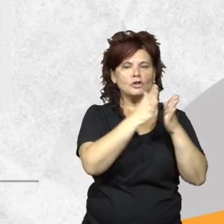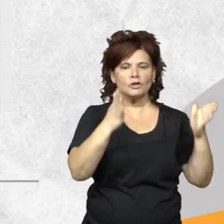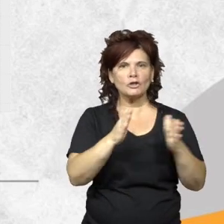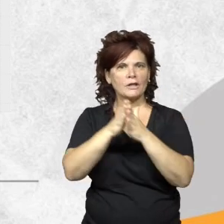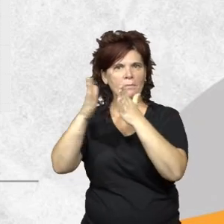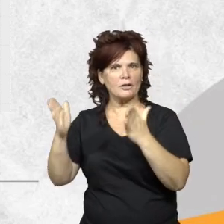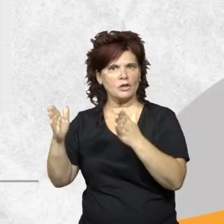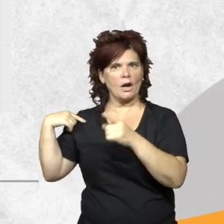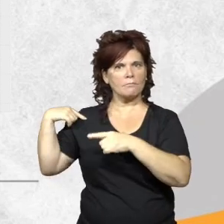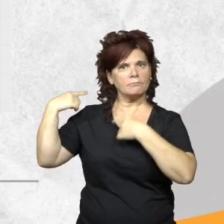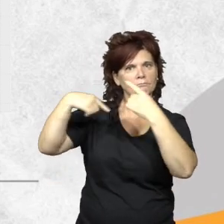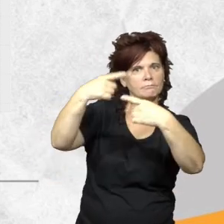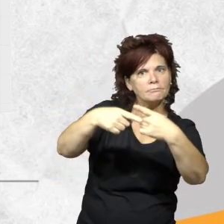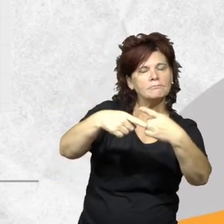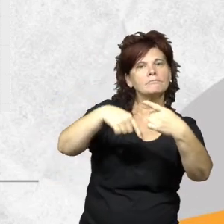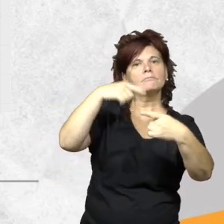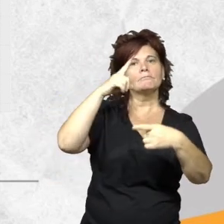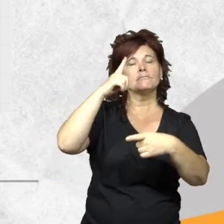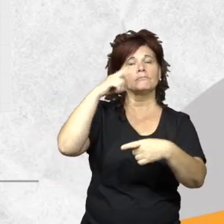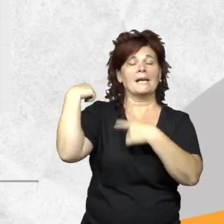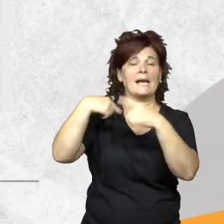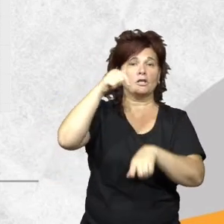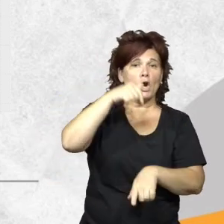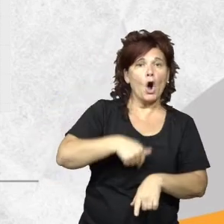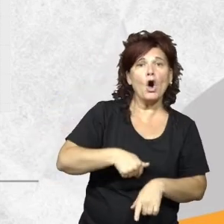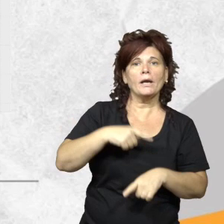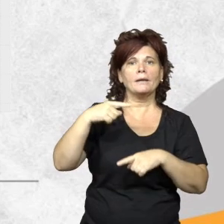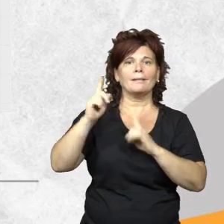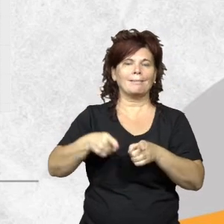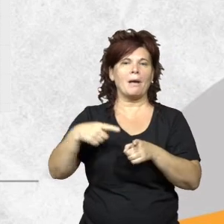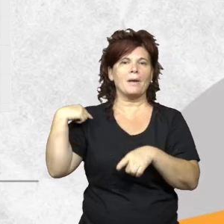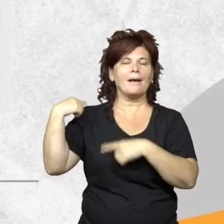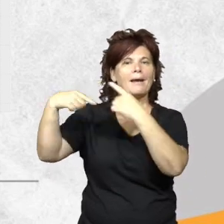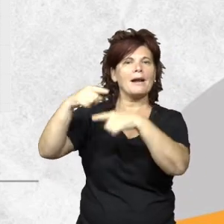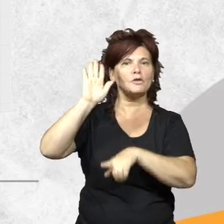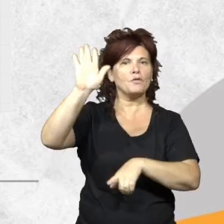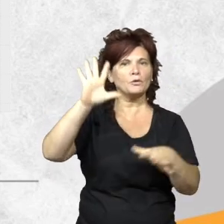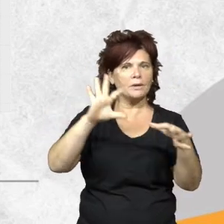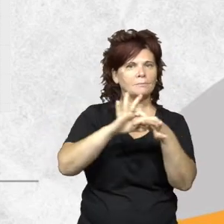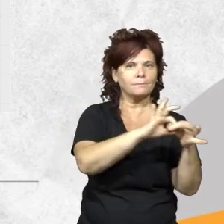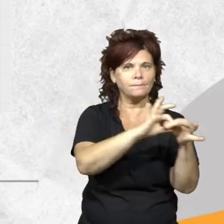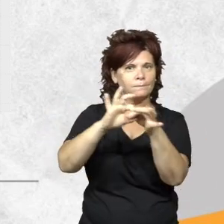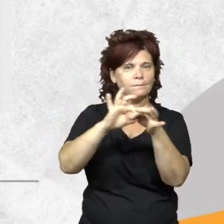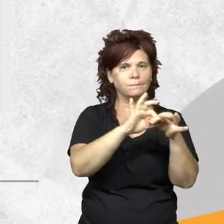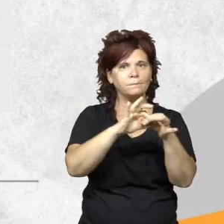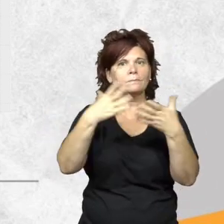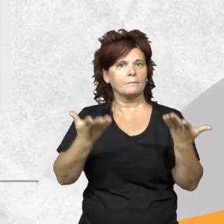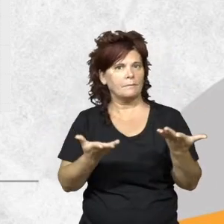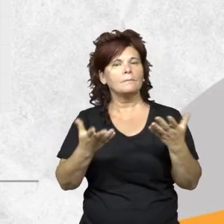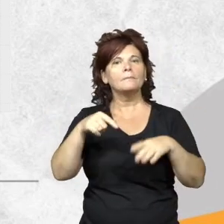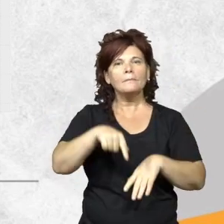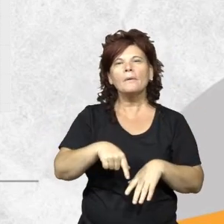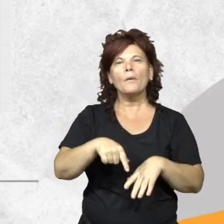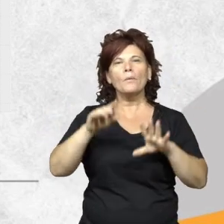intergeneracional entre las generaciones presentes y las generaciones futuras, porque a través de estos actos administrativos pretendemos legarle un medio